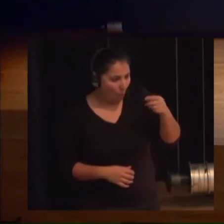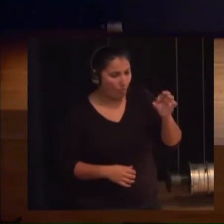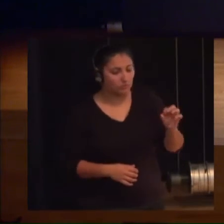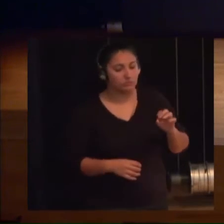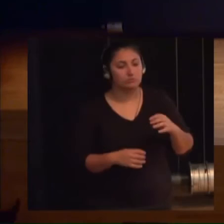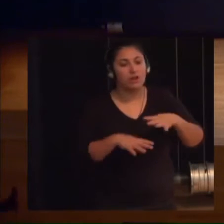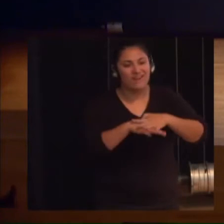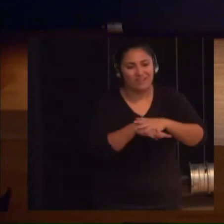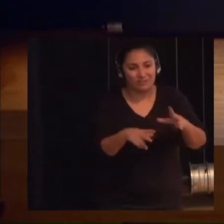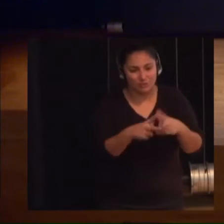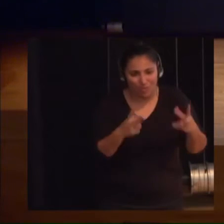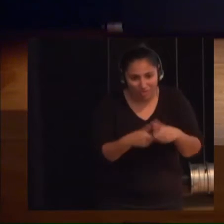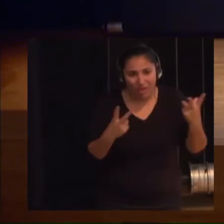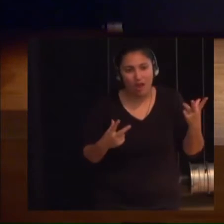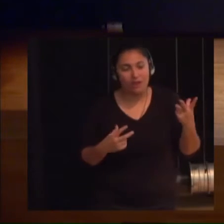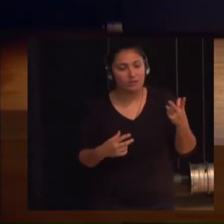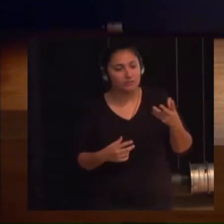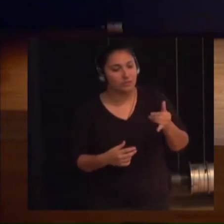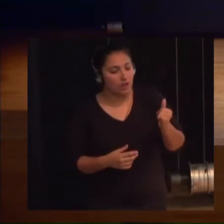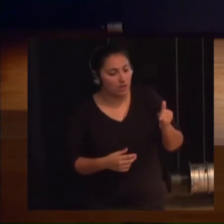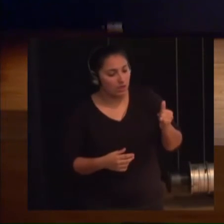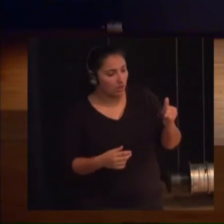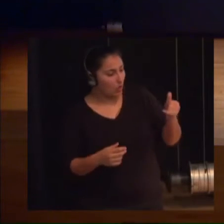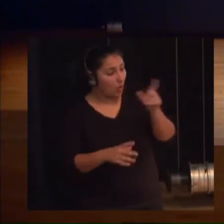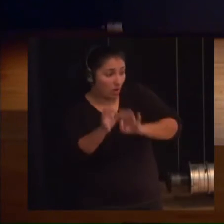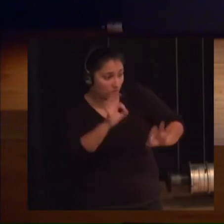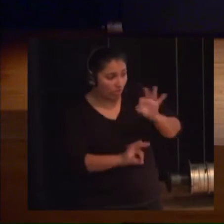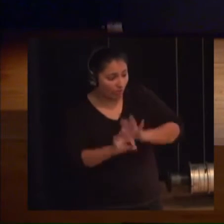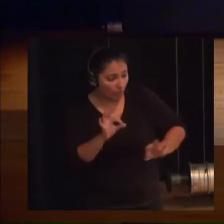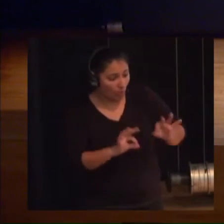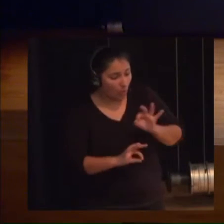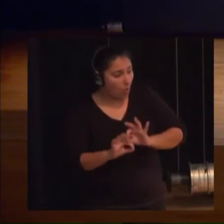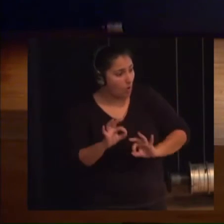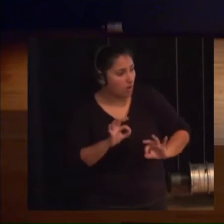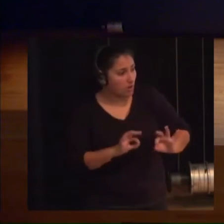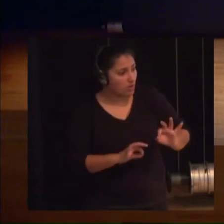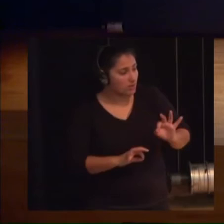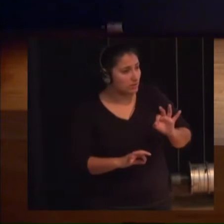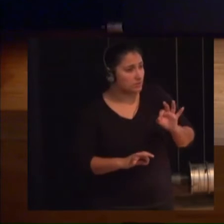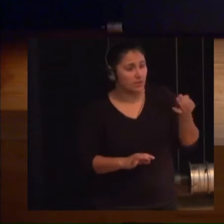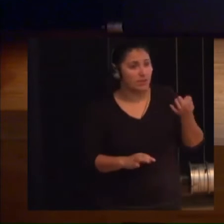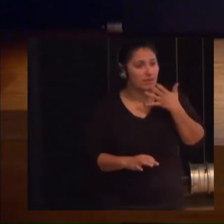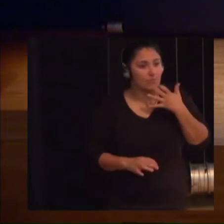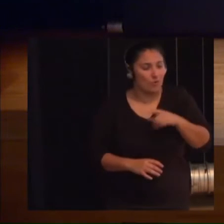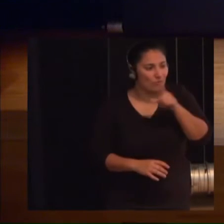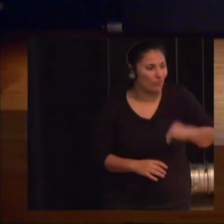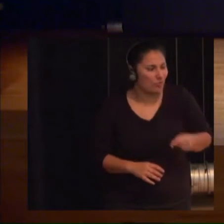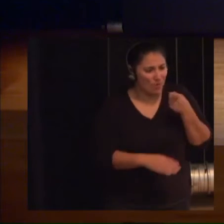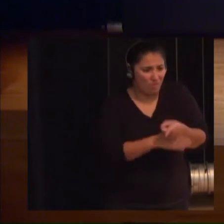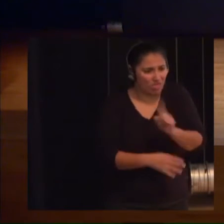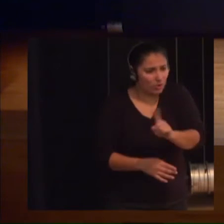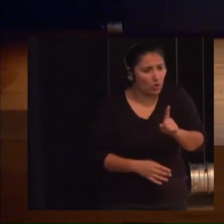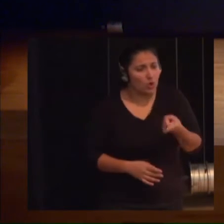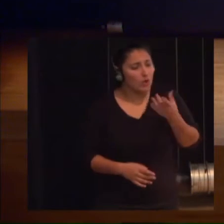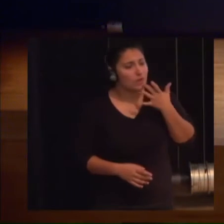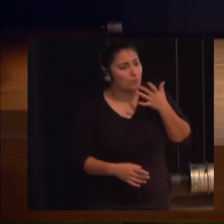nos ocurren organizaciones que no es solo ya la comunicación oficial de las organizaciones de fundaciones la que manda, es la que realmente se crea la causa,